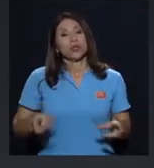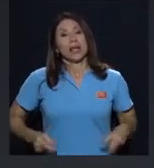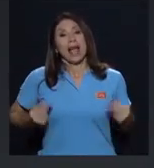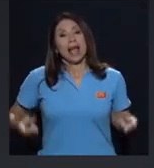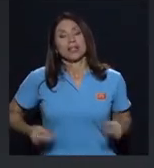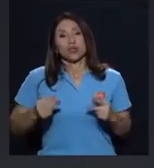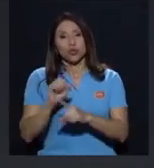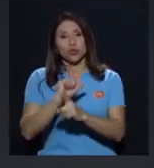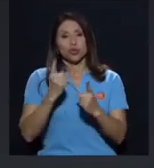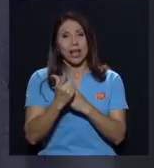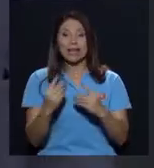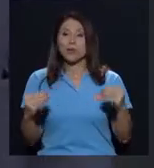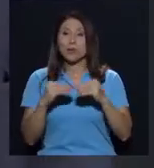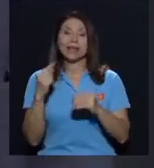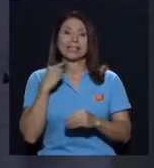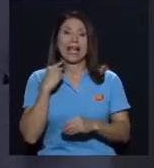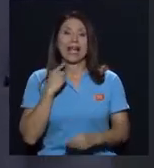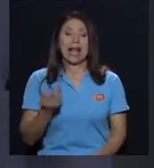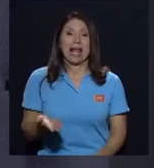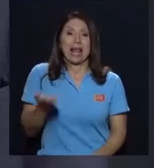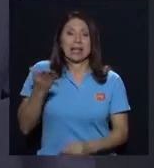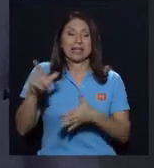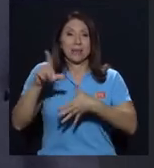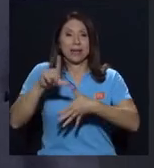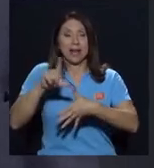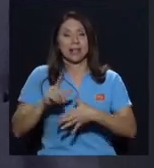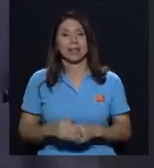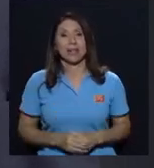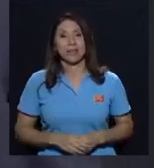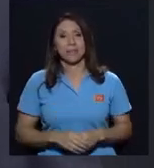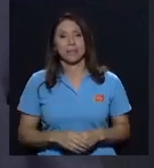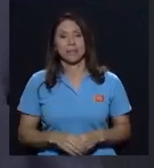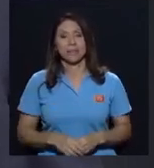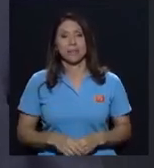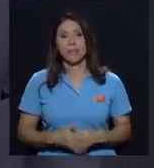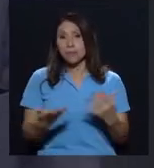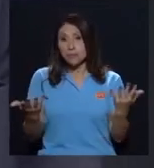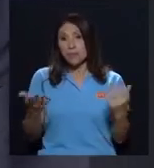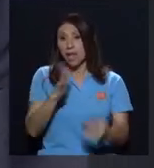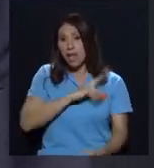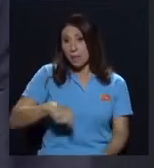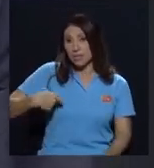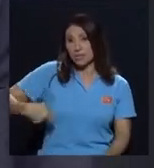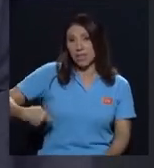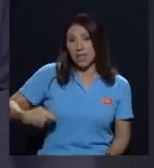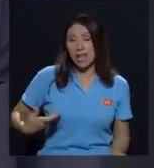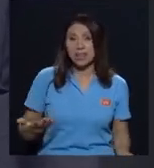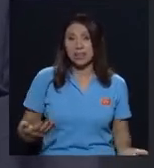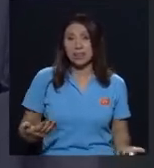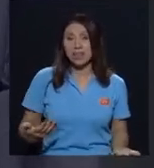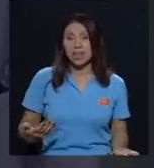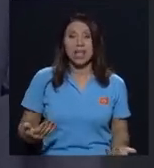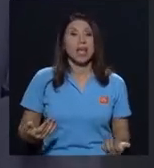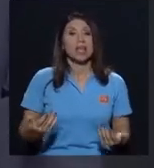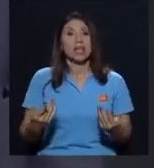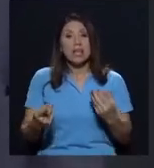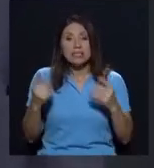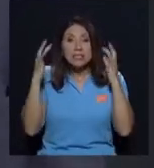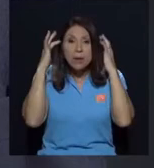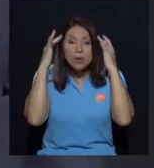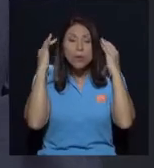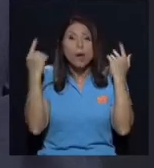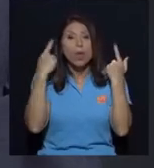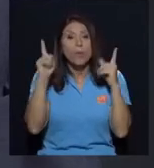latina el presidente porque nos han preocupado a que el que haya grupos que que se queden atrás ya sea